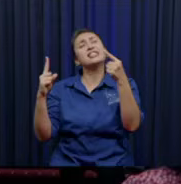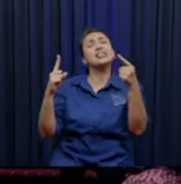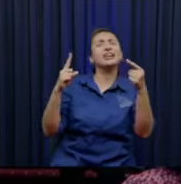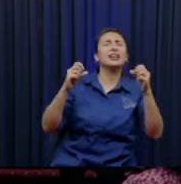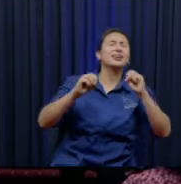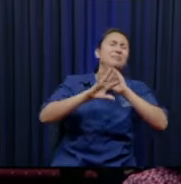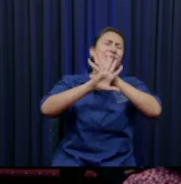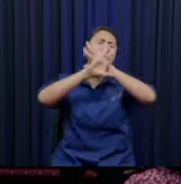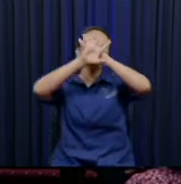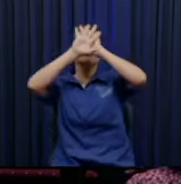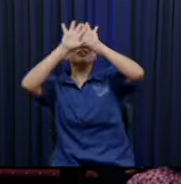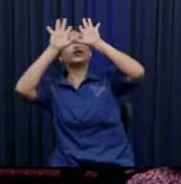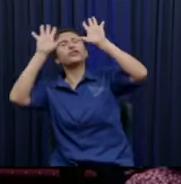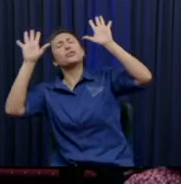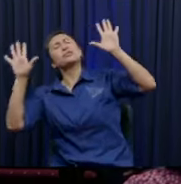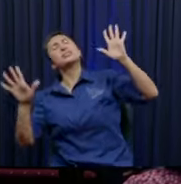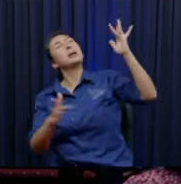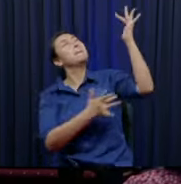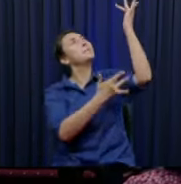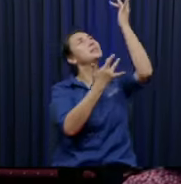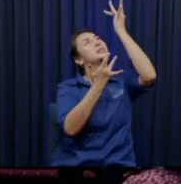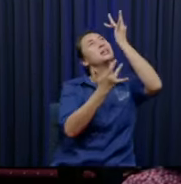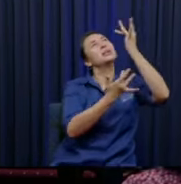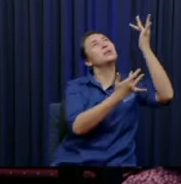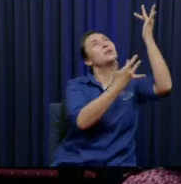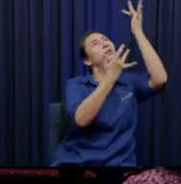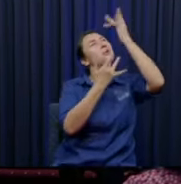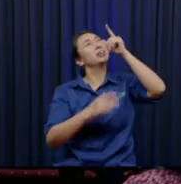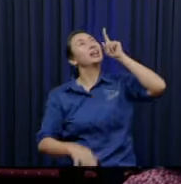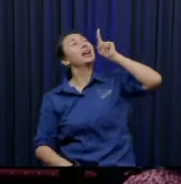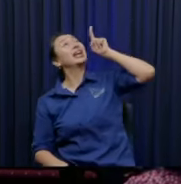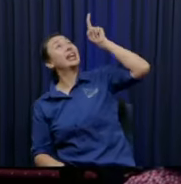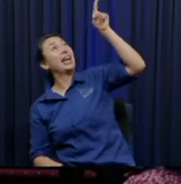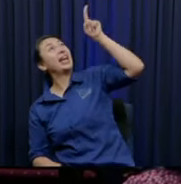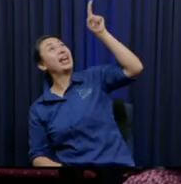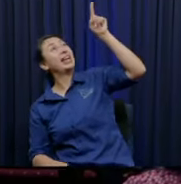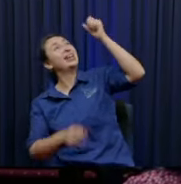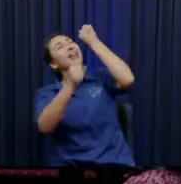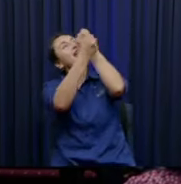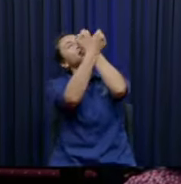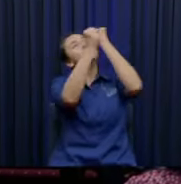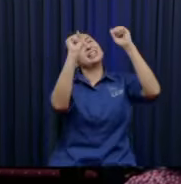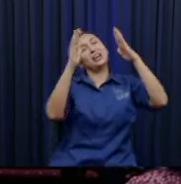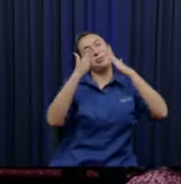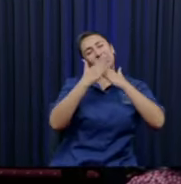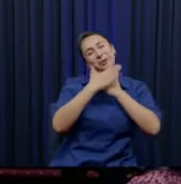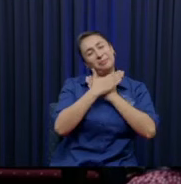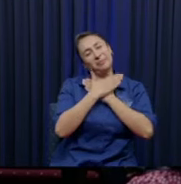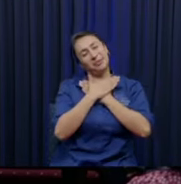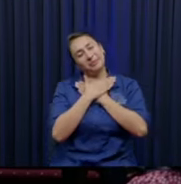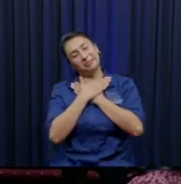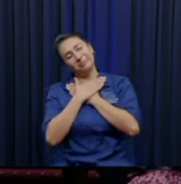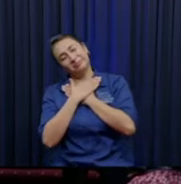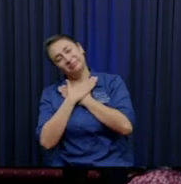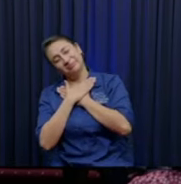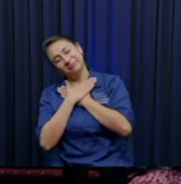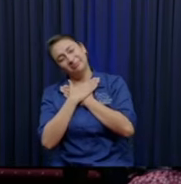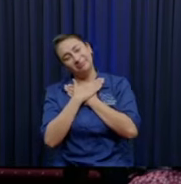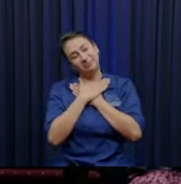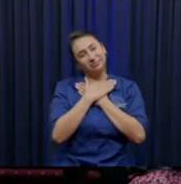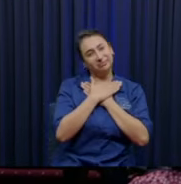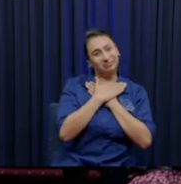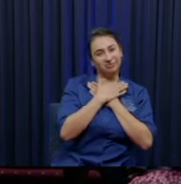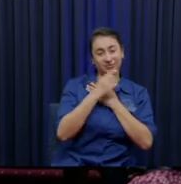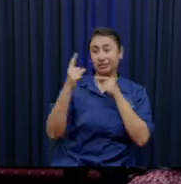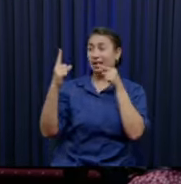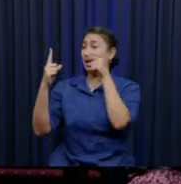Maravillosa gracia del Señor que salvó. Pero está muy fuerte la palabra desgraciado, pero eso fue lo que